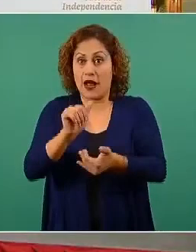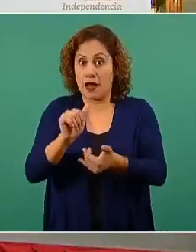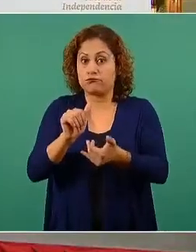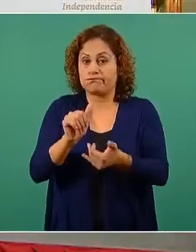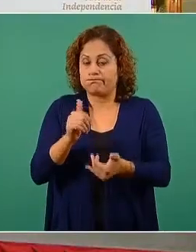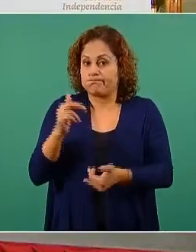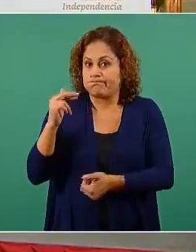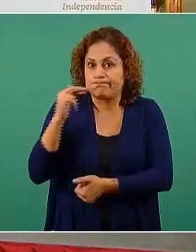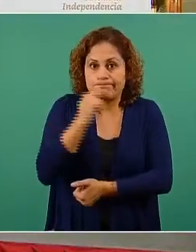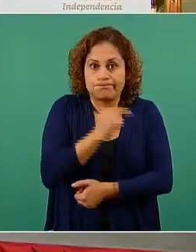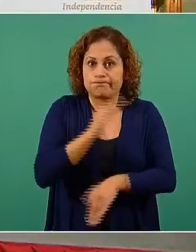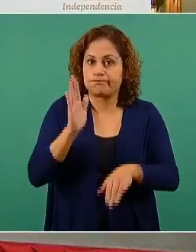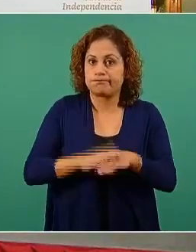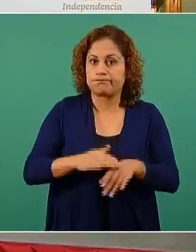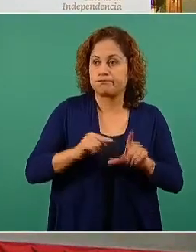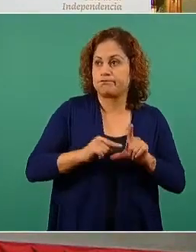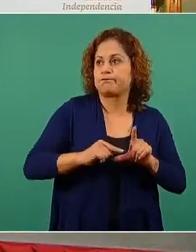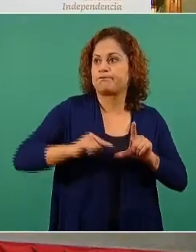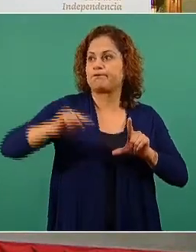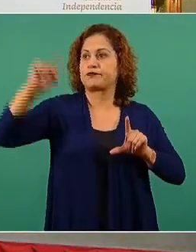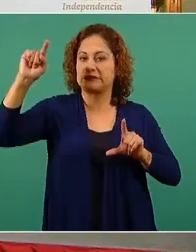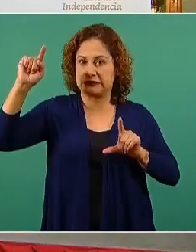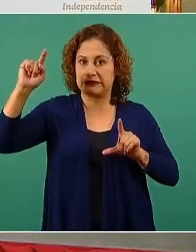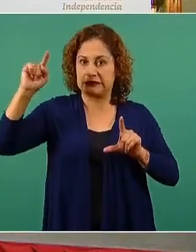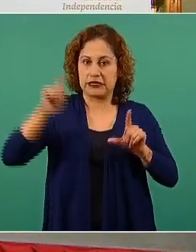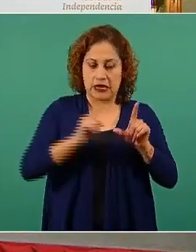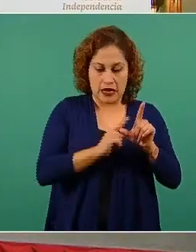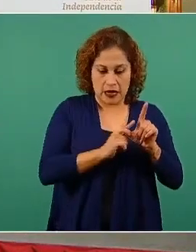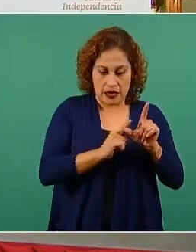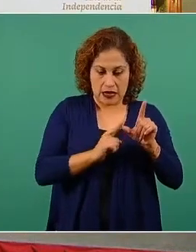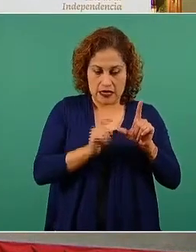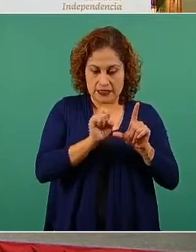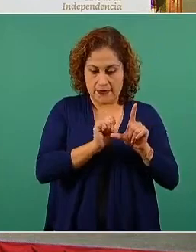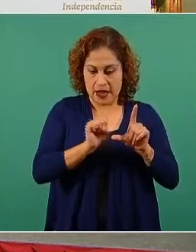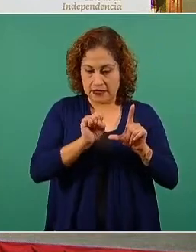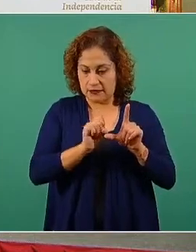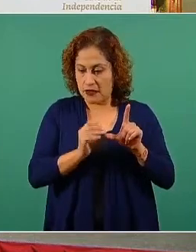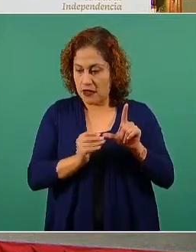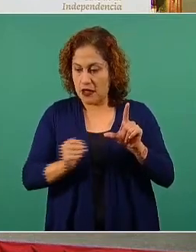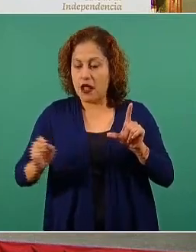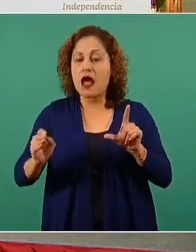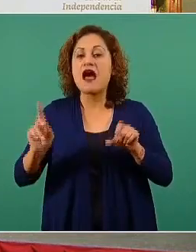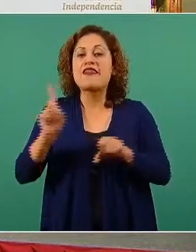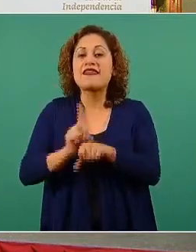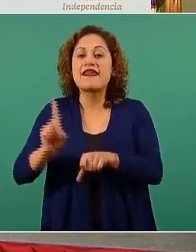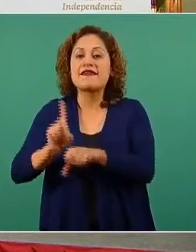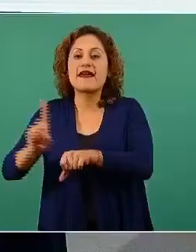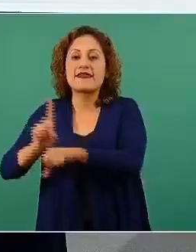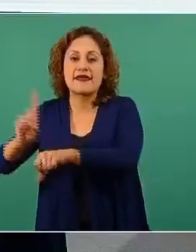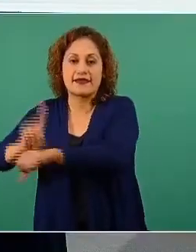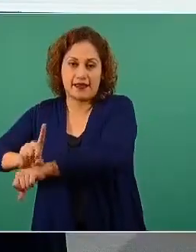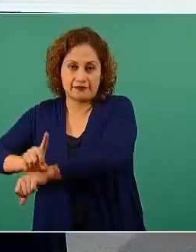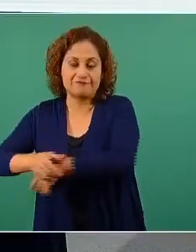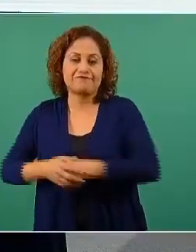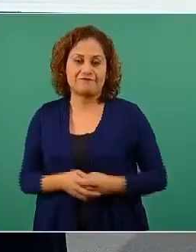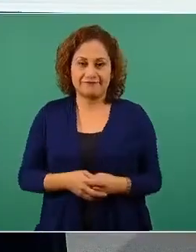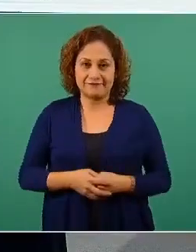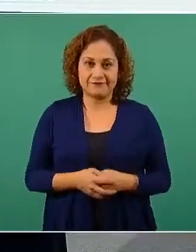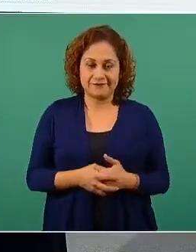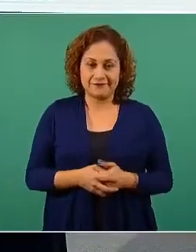esta velocidad, aquí se mide en días y la cantidad de vacunas que se ponen cada día. La siguiente, por favor.